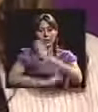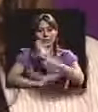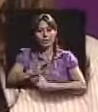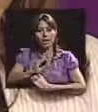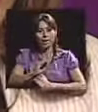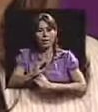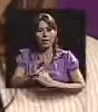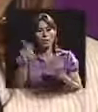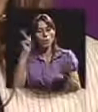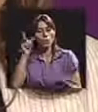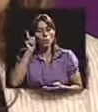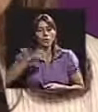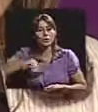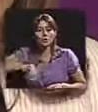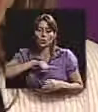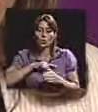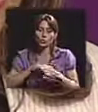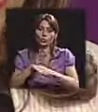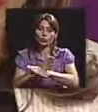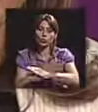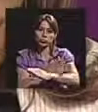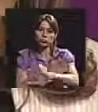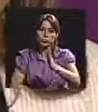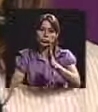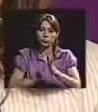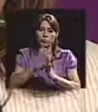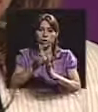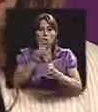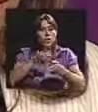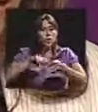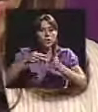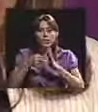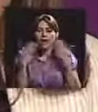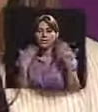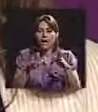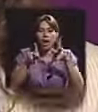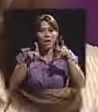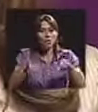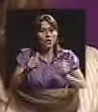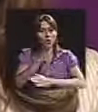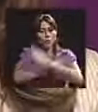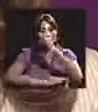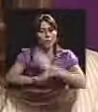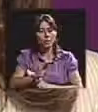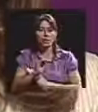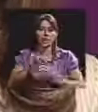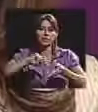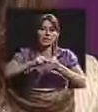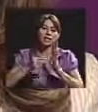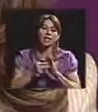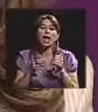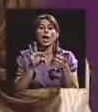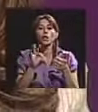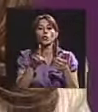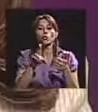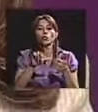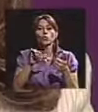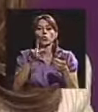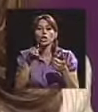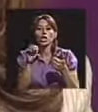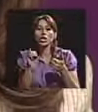Por supuesto, hemos ido avanzando, no queremos ya decir que las personas con discapacidad son inválidos, son tullidos, son